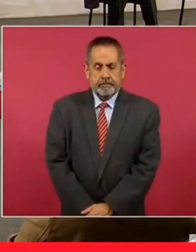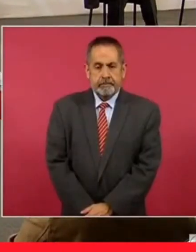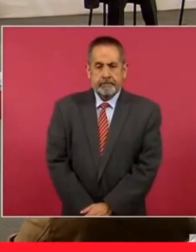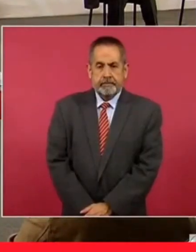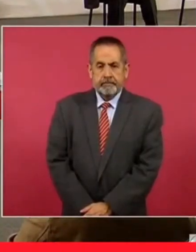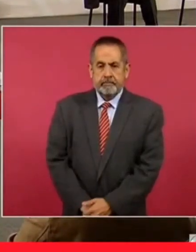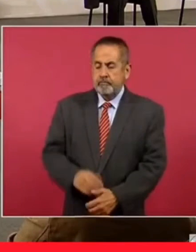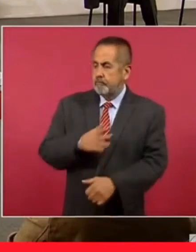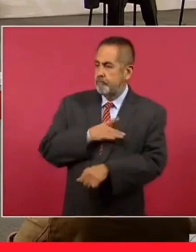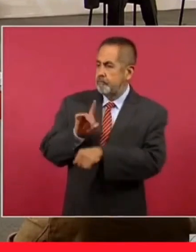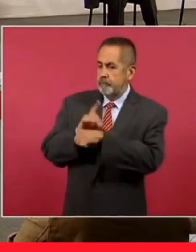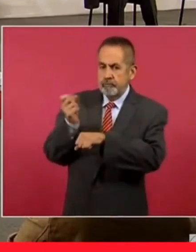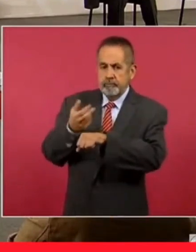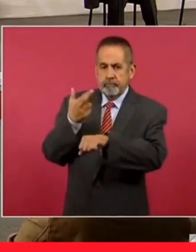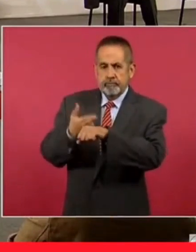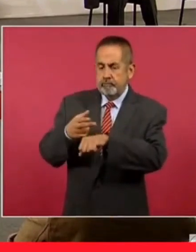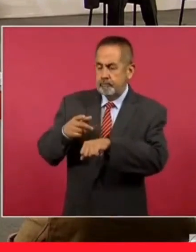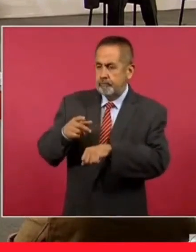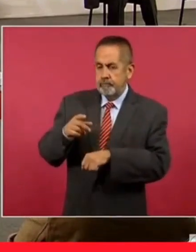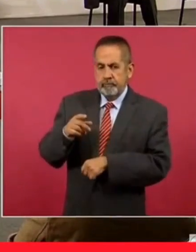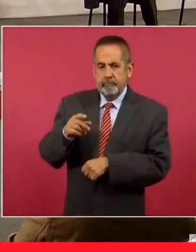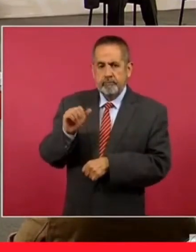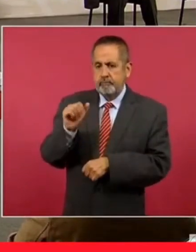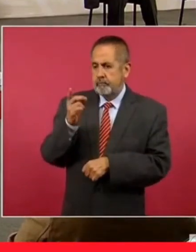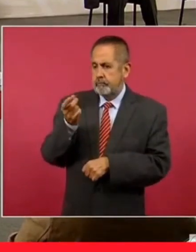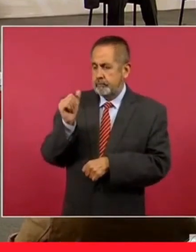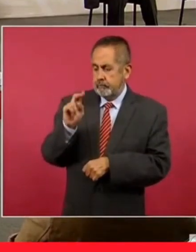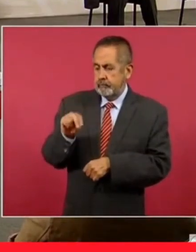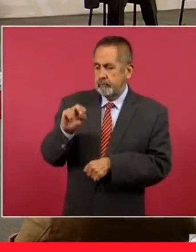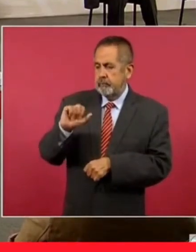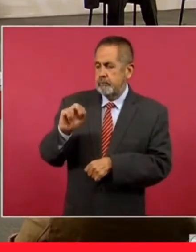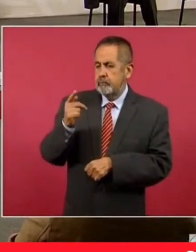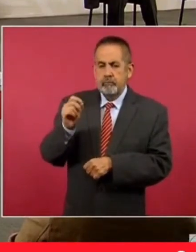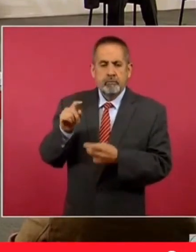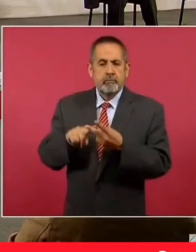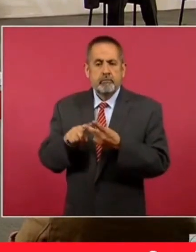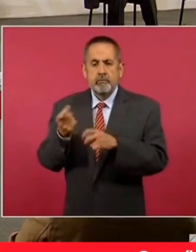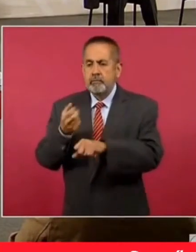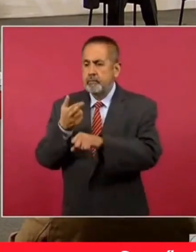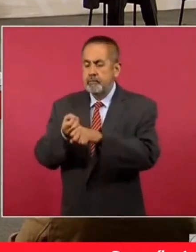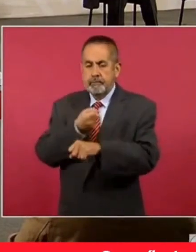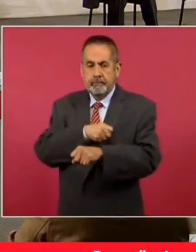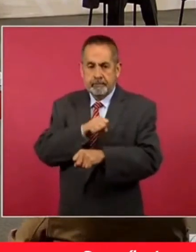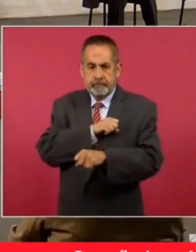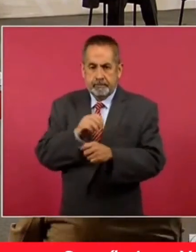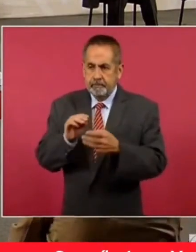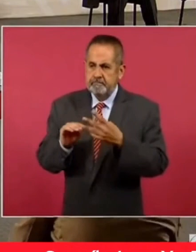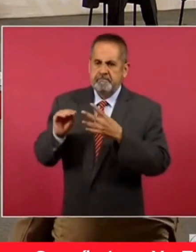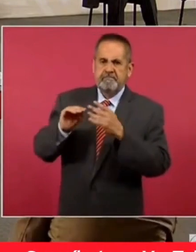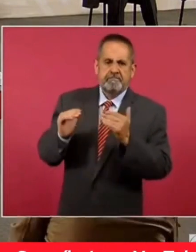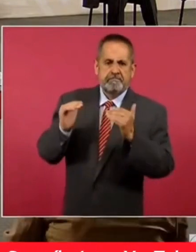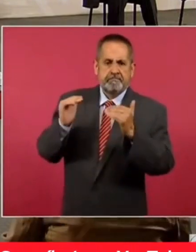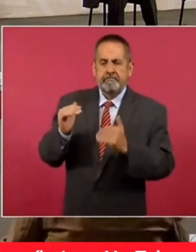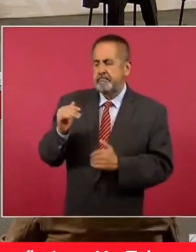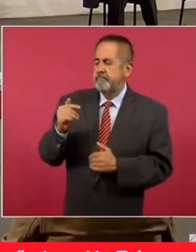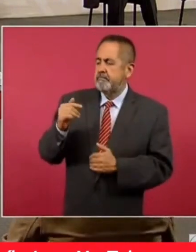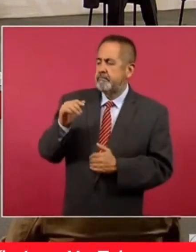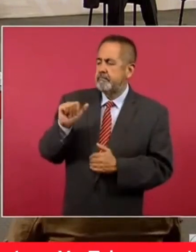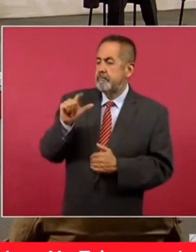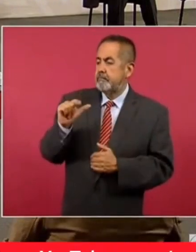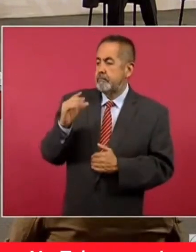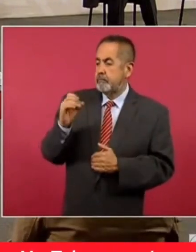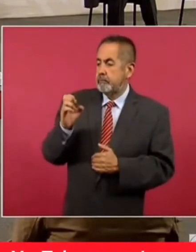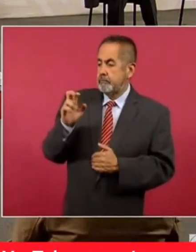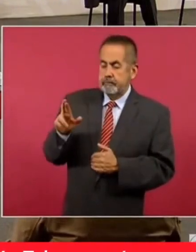Muy buenos días, señor secretario de Gobernación, Adán Augusto López, señor secretario de Salud, maestro Jorge Carlos Alcocer